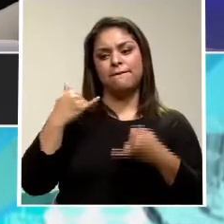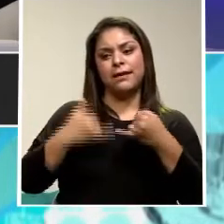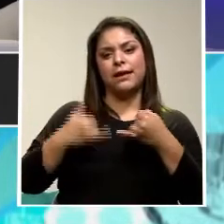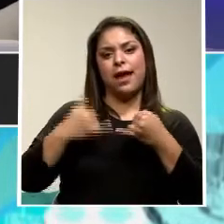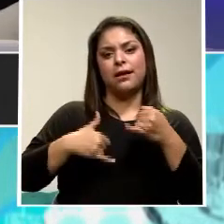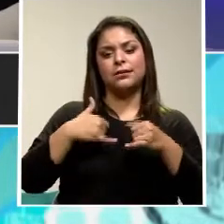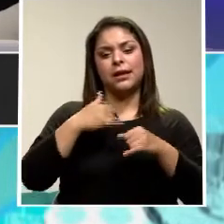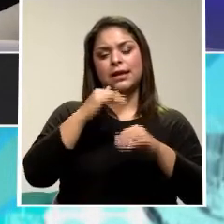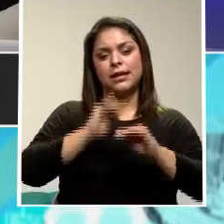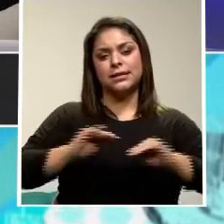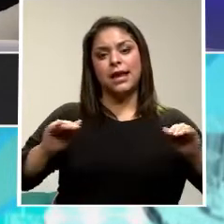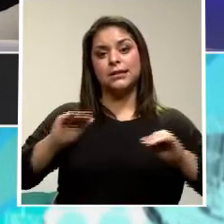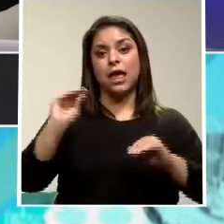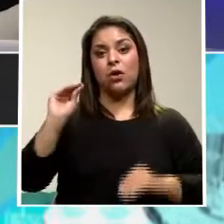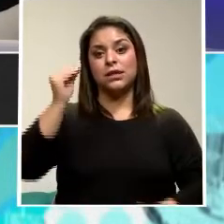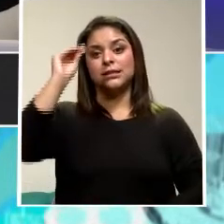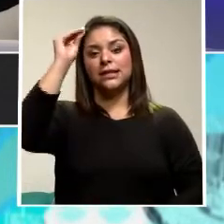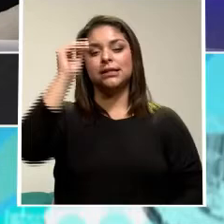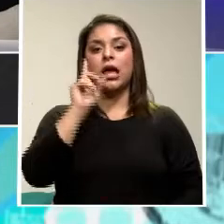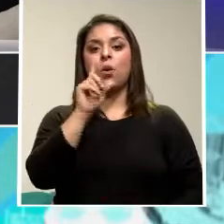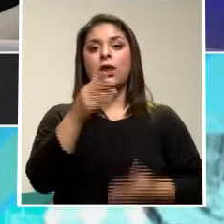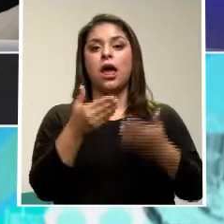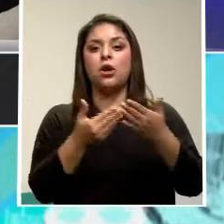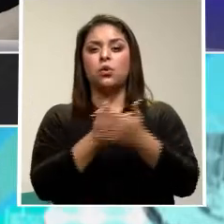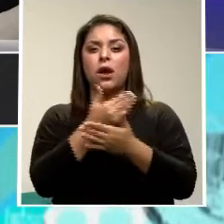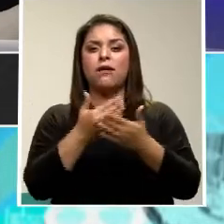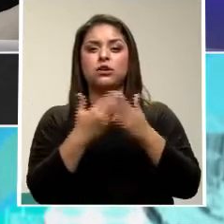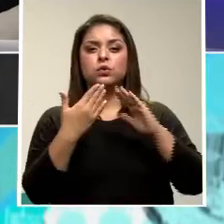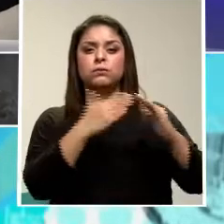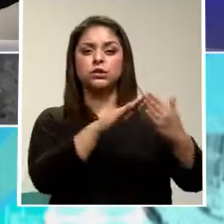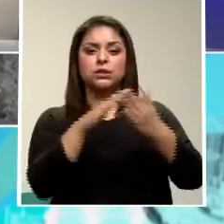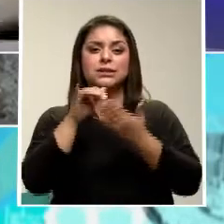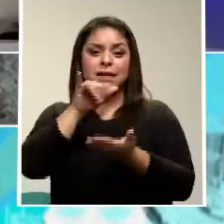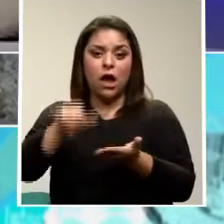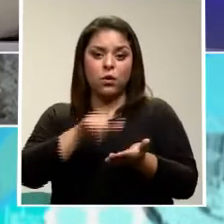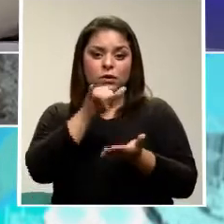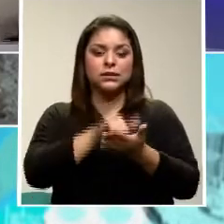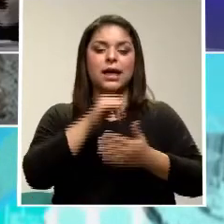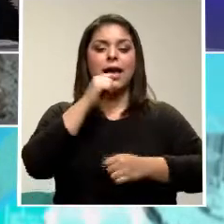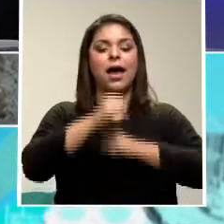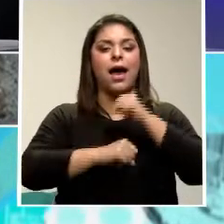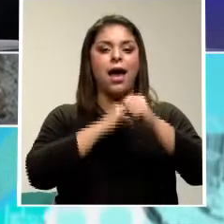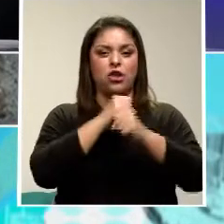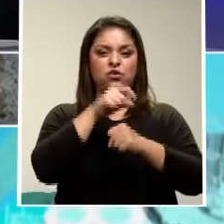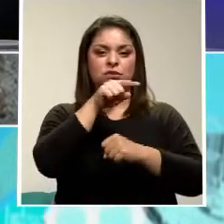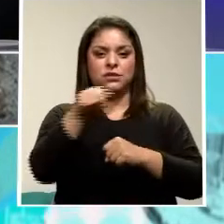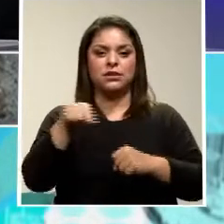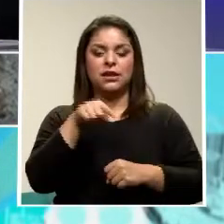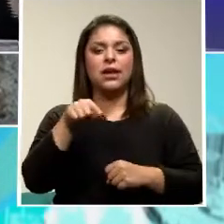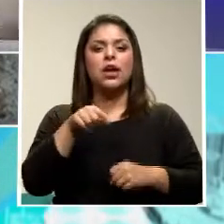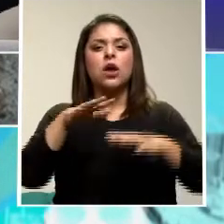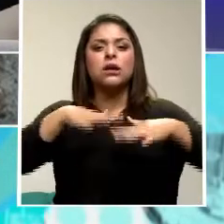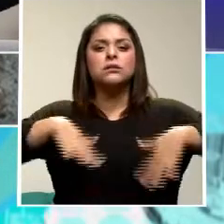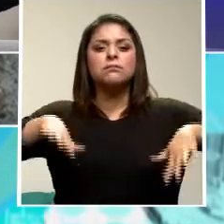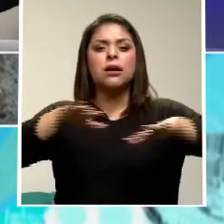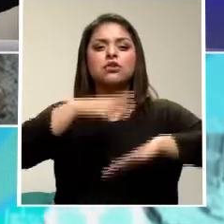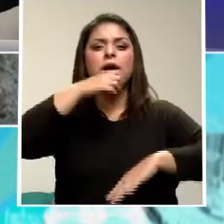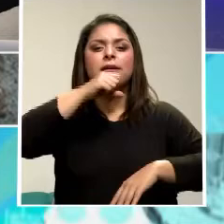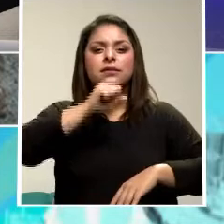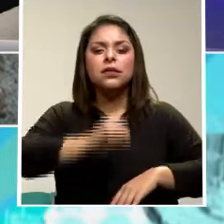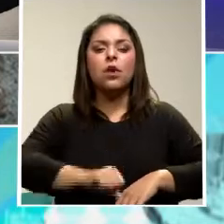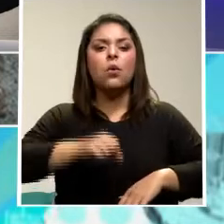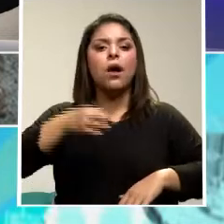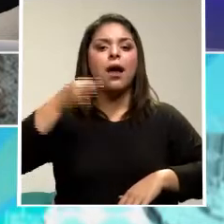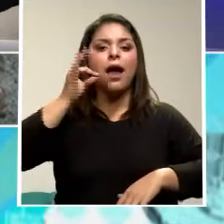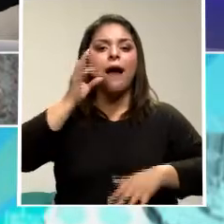adolescencia en una de las nuevas urbanizaciones del San José de los años. Ese espacio antiguo cafetal se